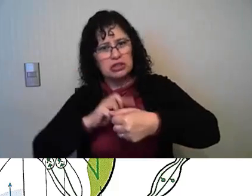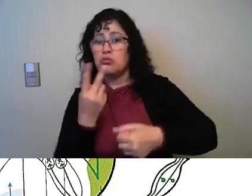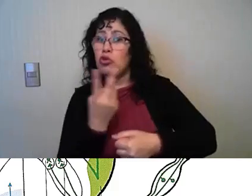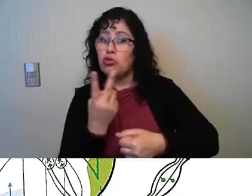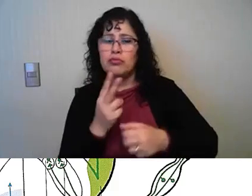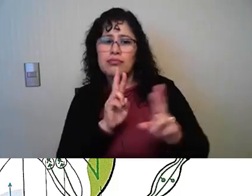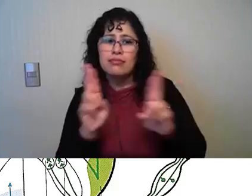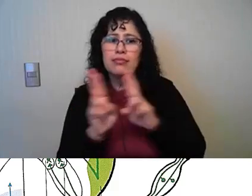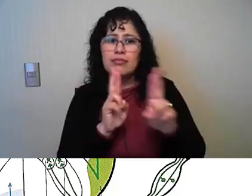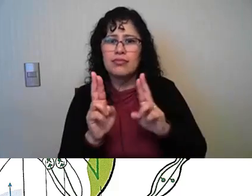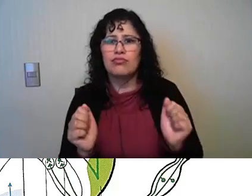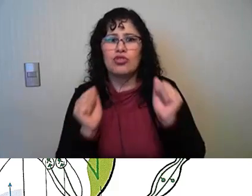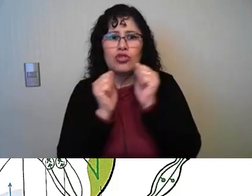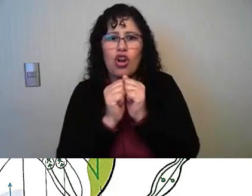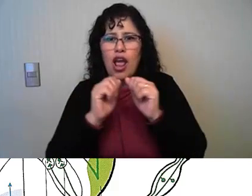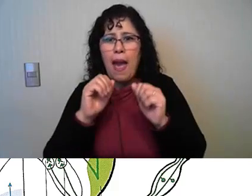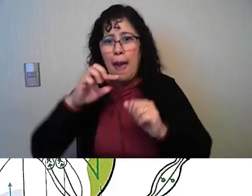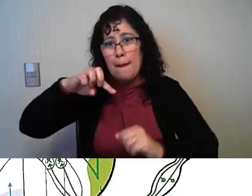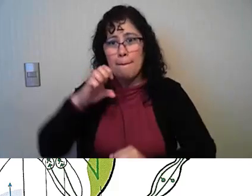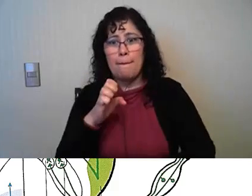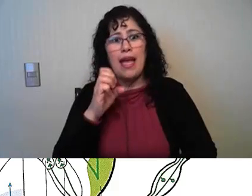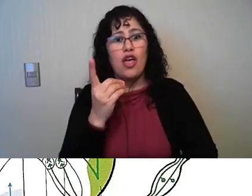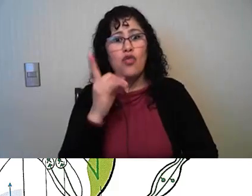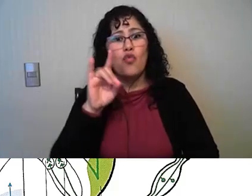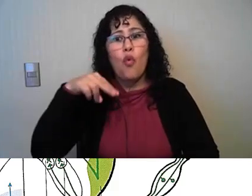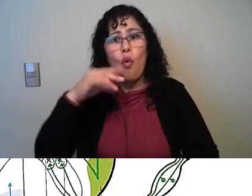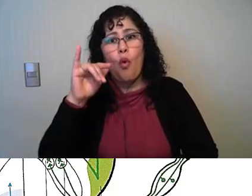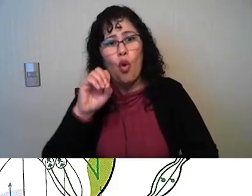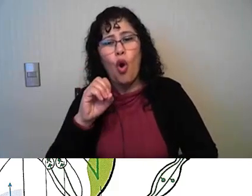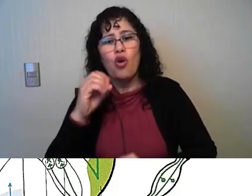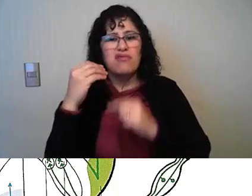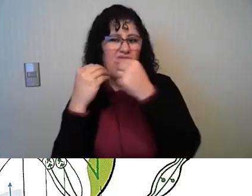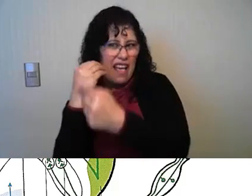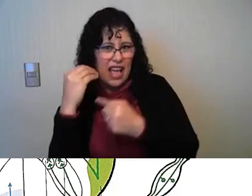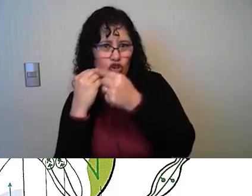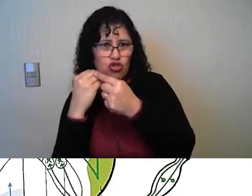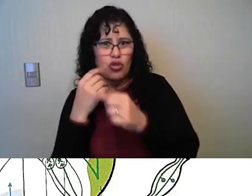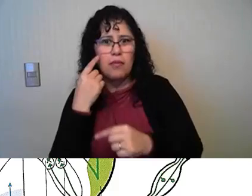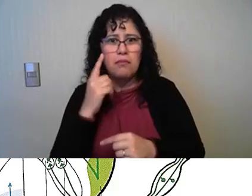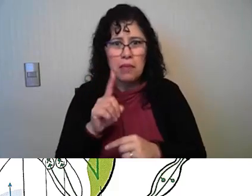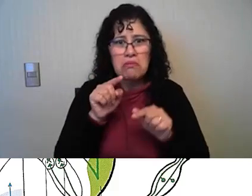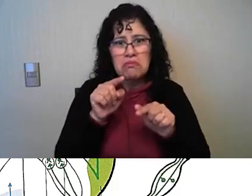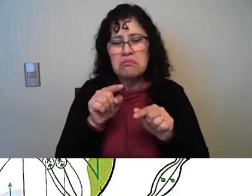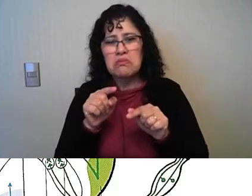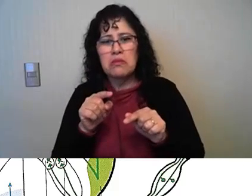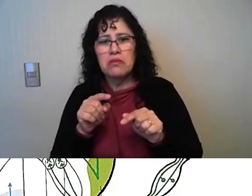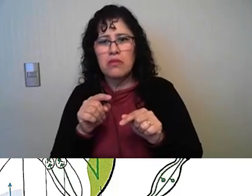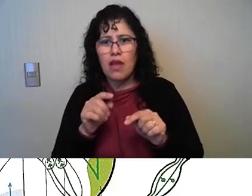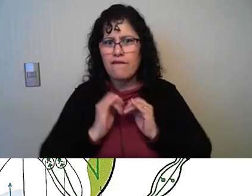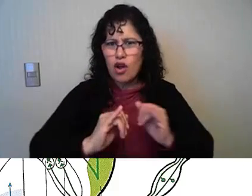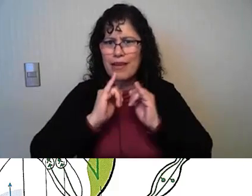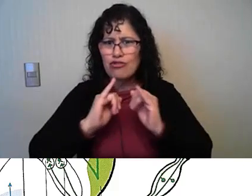con el pedúnculo cerebeloso, pero solamente anatómicamente, no funcionalmente. Si se dan cuenta, toda la información